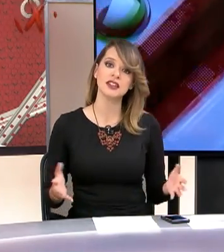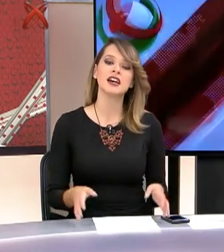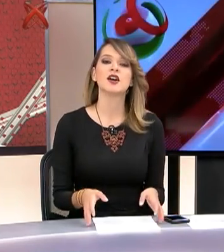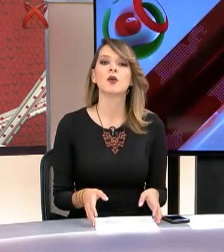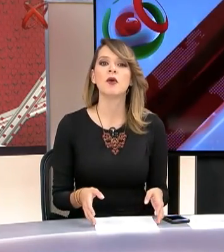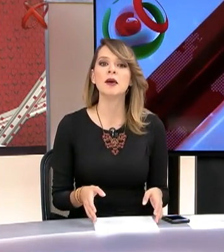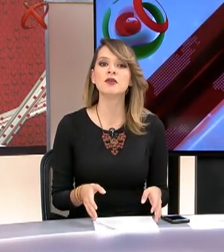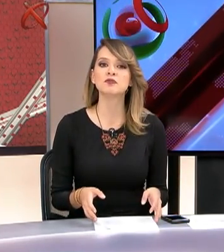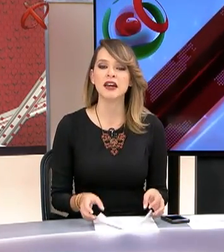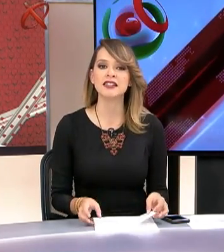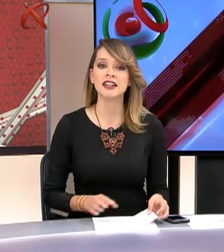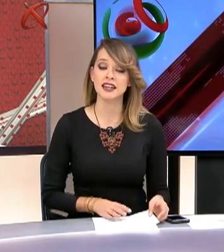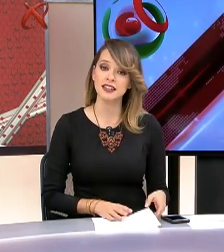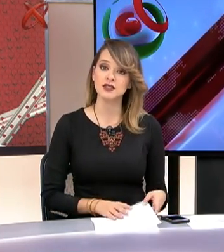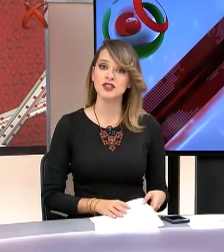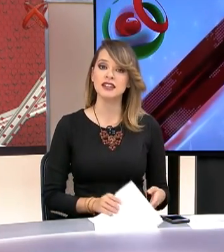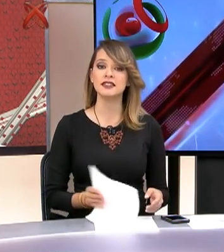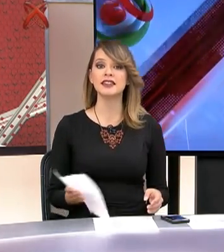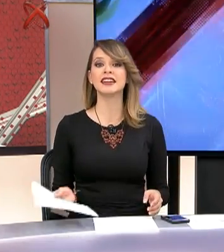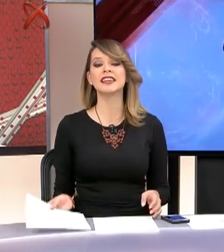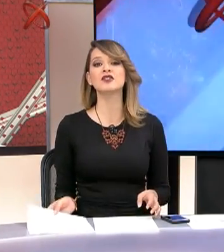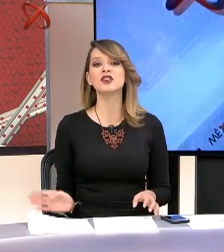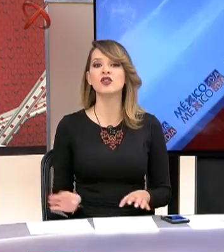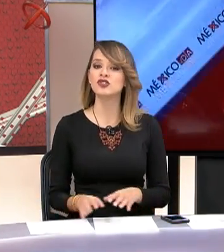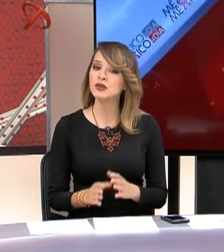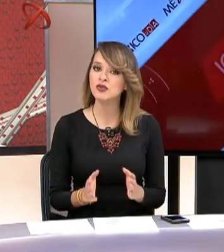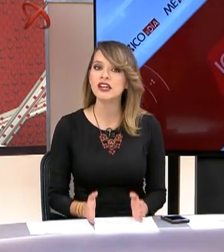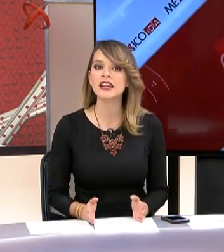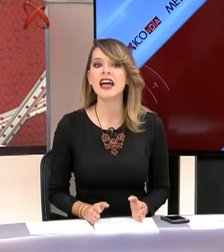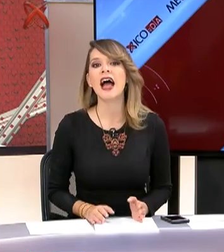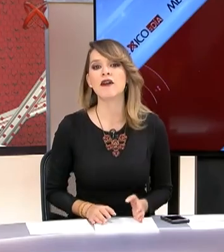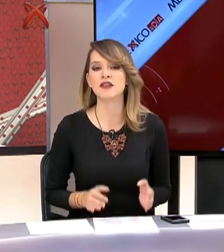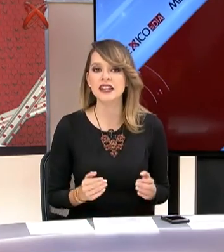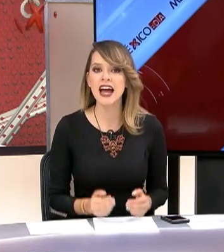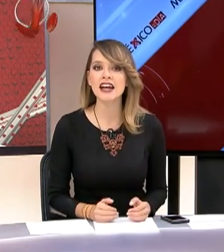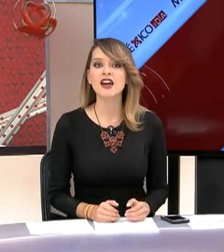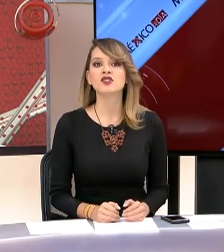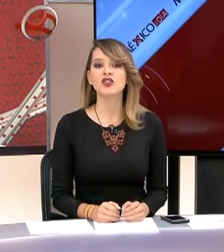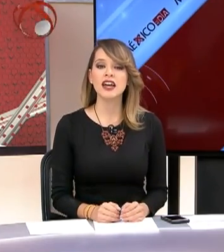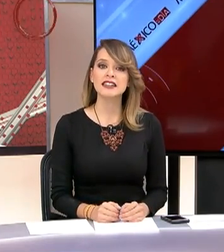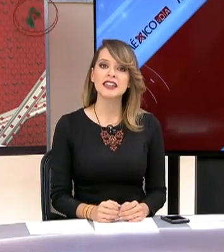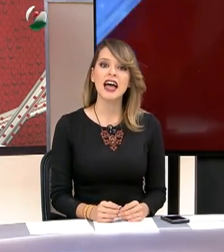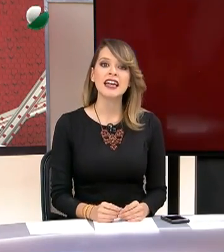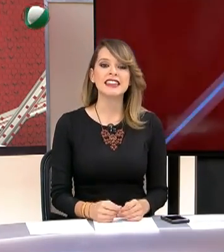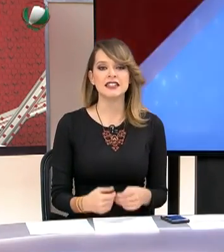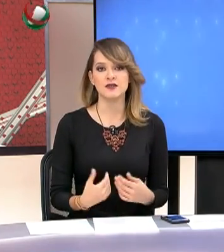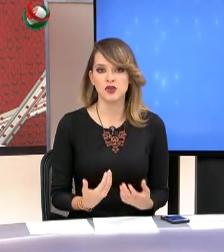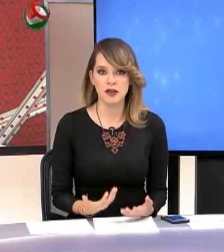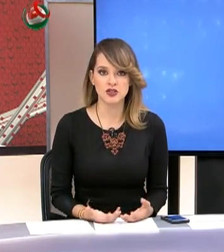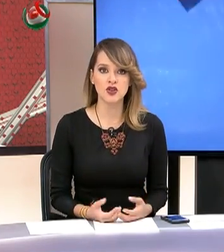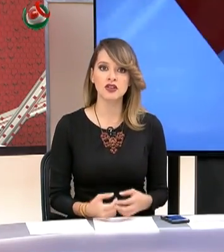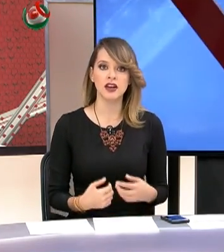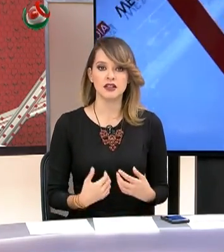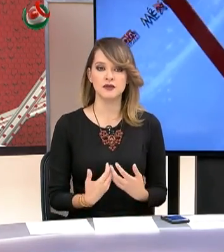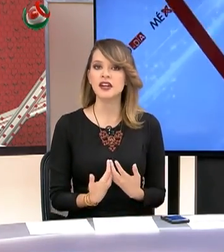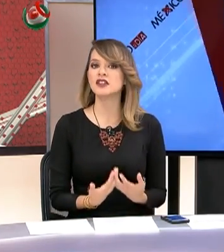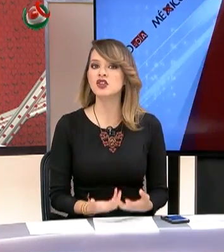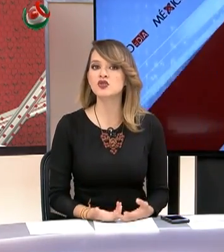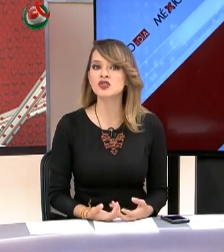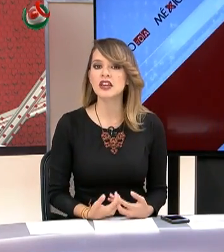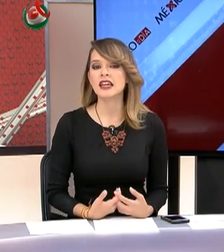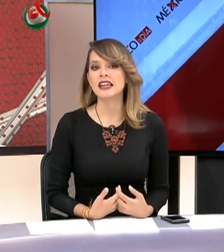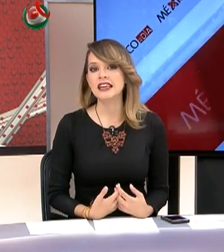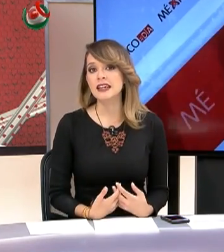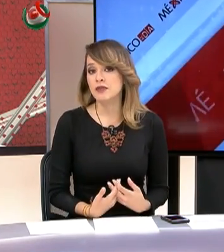que, pues, como vemos, parece que las redes sociales están tratando de contribuir a frenar toda esta desinformación, las